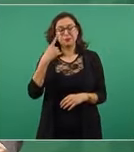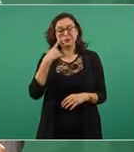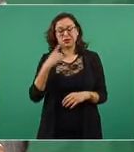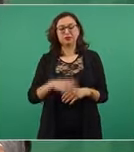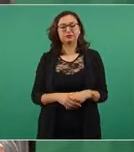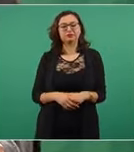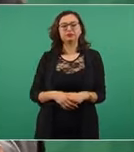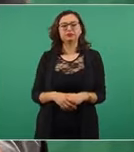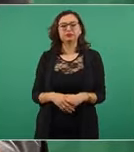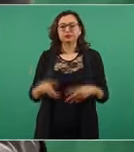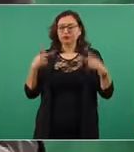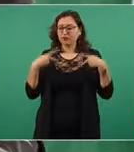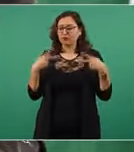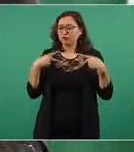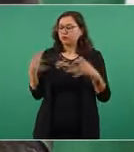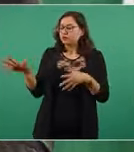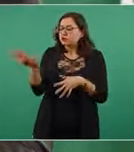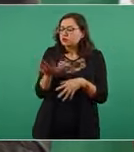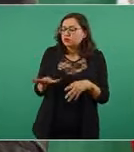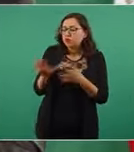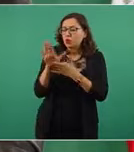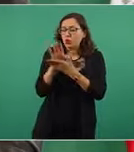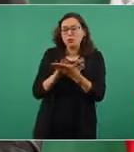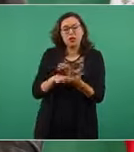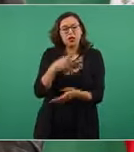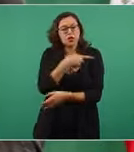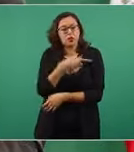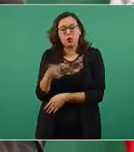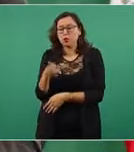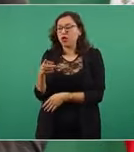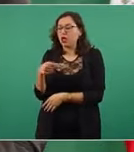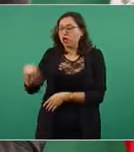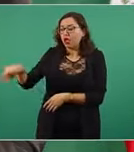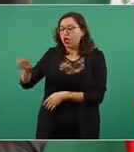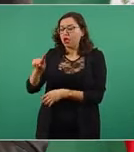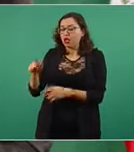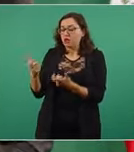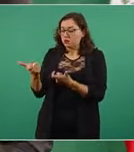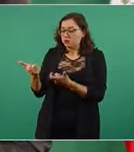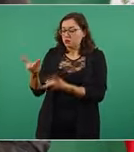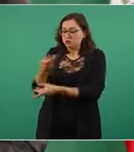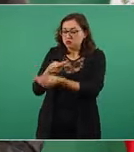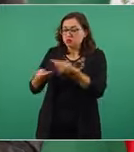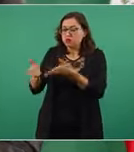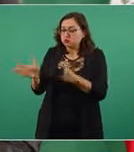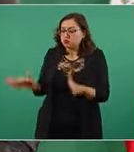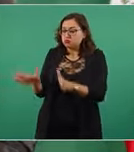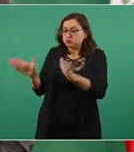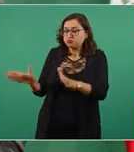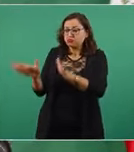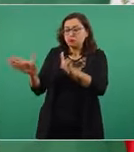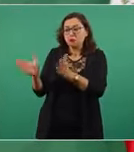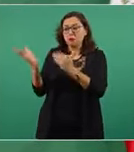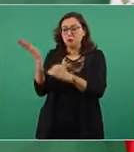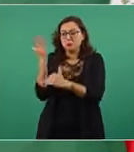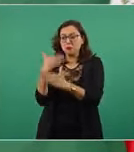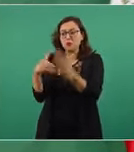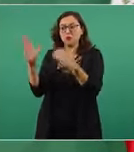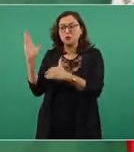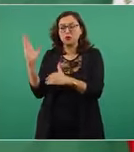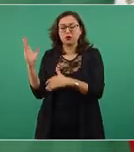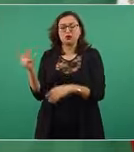Porque ayer lo comentaba, el proyecto de los neoliberales es apoyar